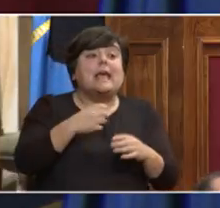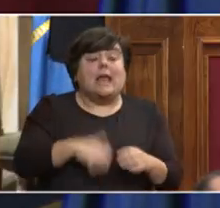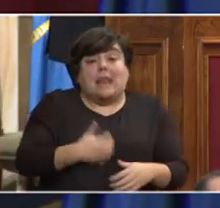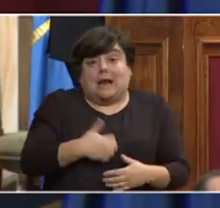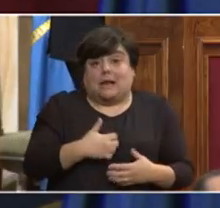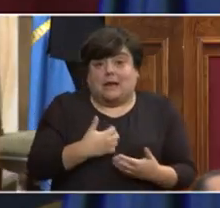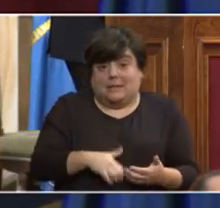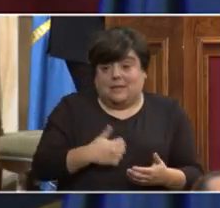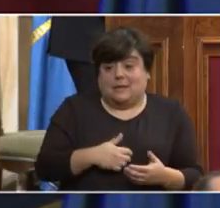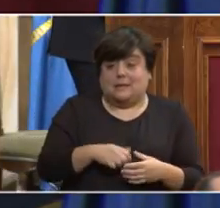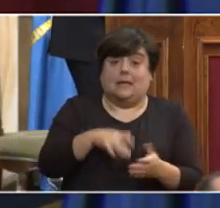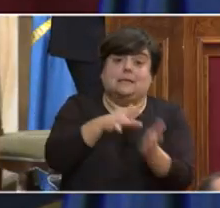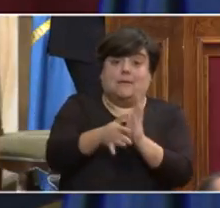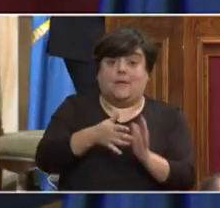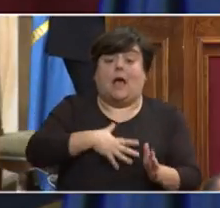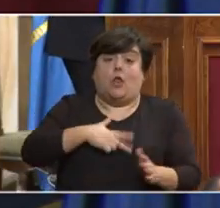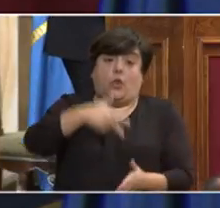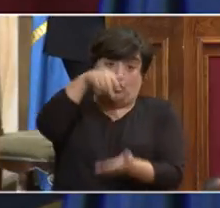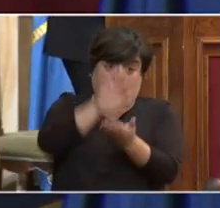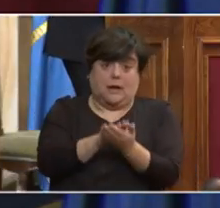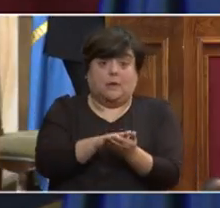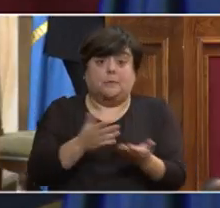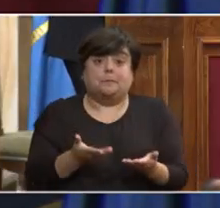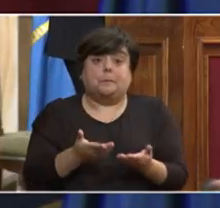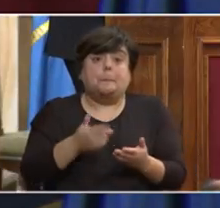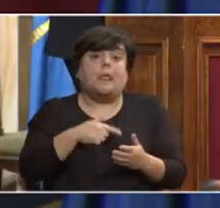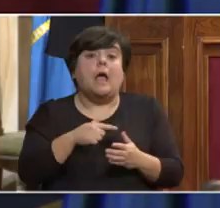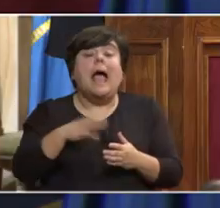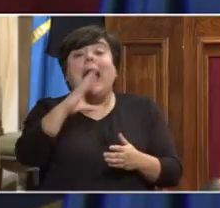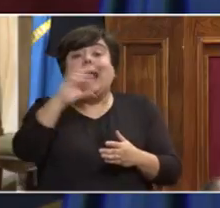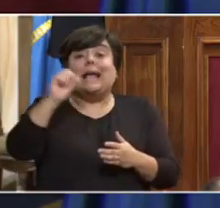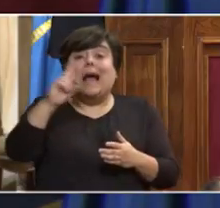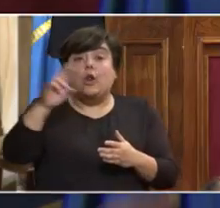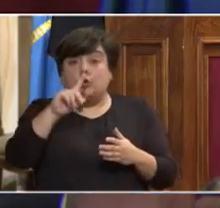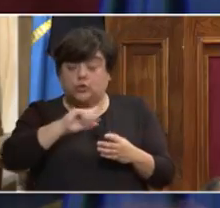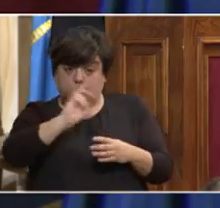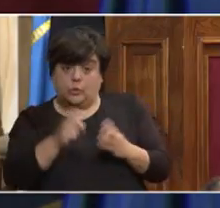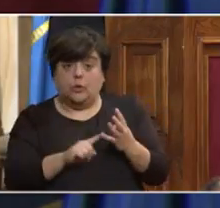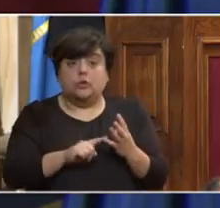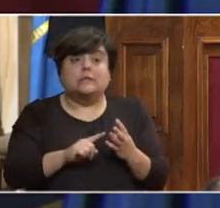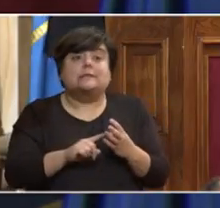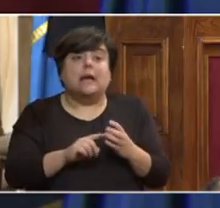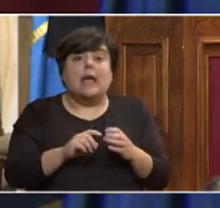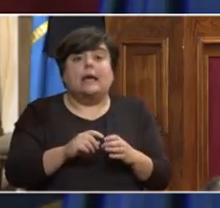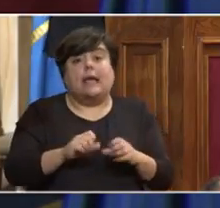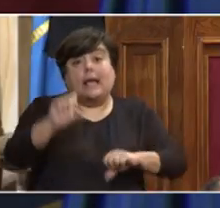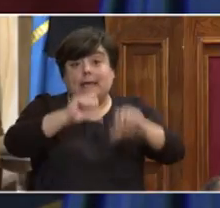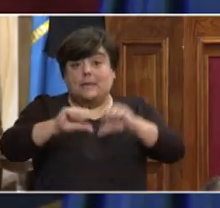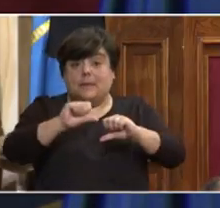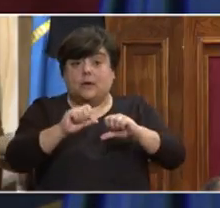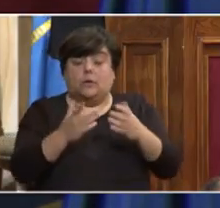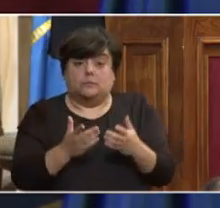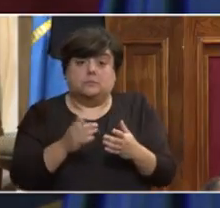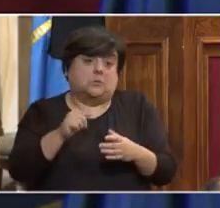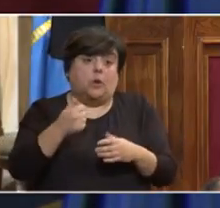notario. Carlos Núñez Cortés, al igual que nuestro rector, es químico y magnífico.